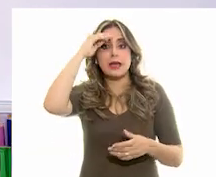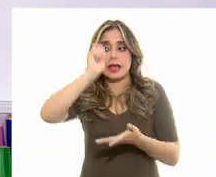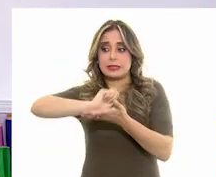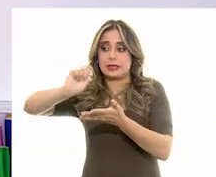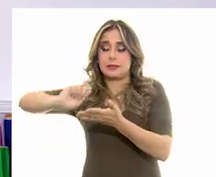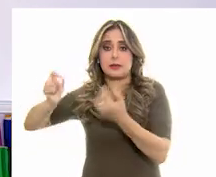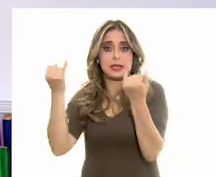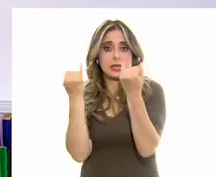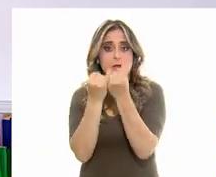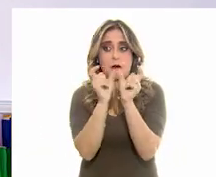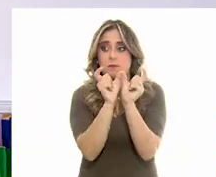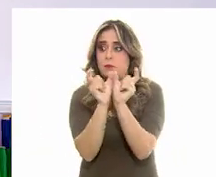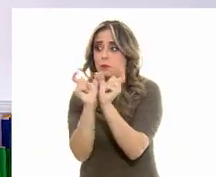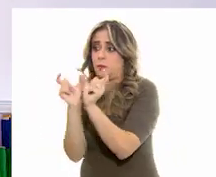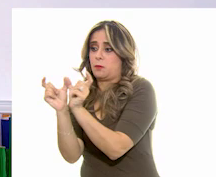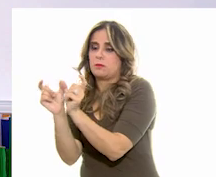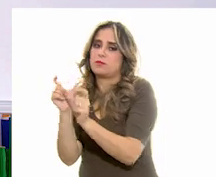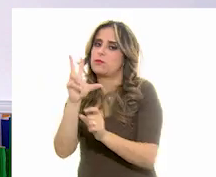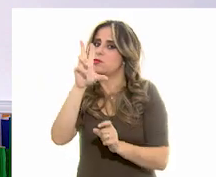niños vamos a decirles, de